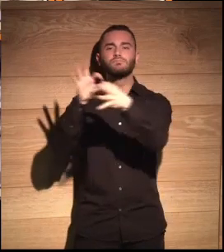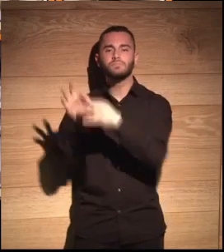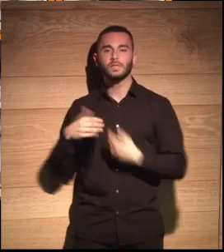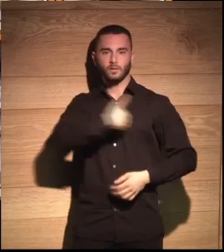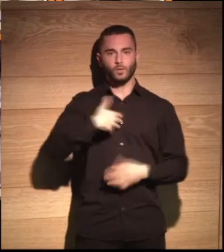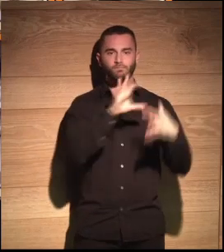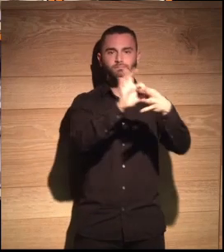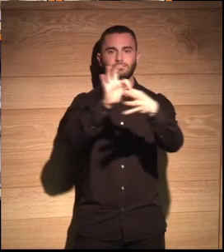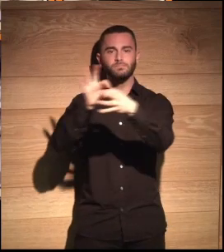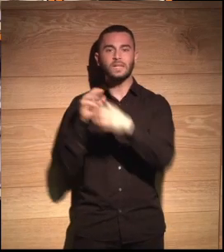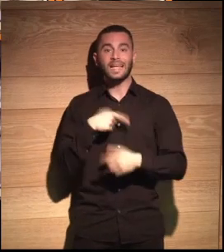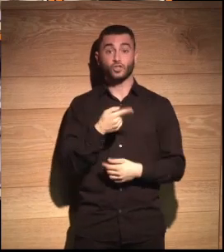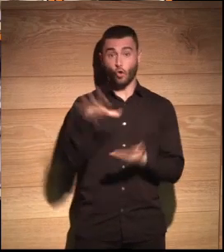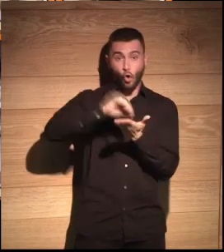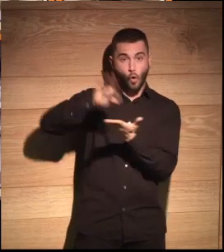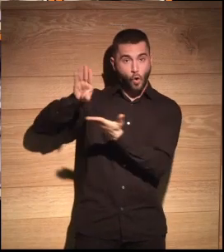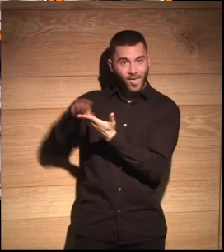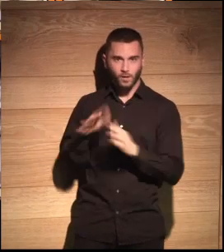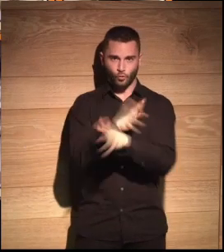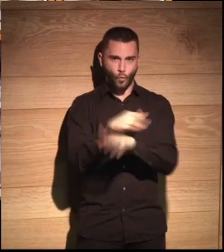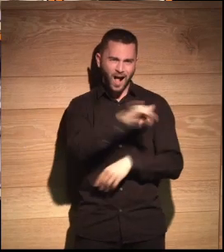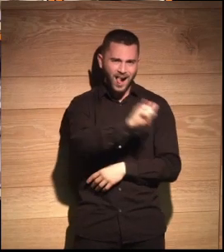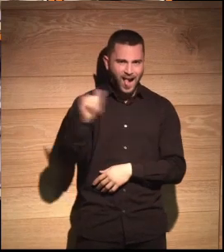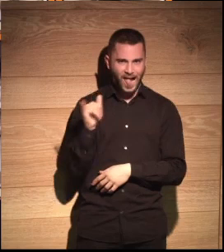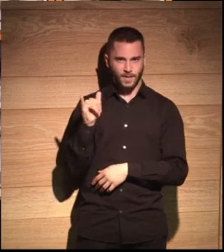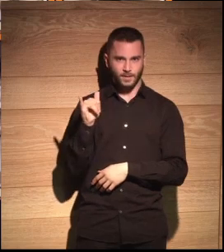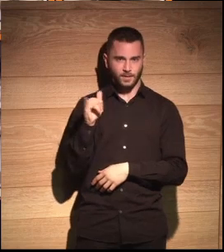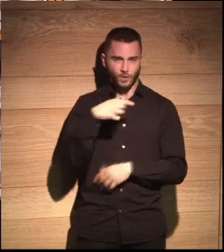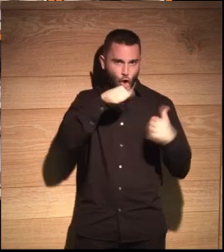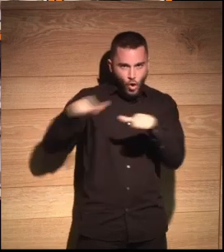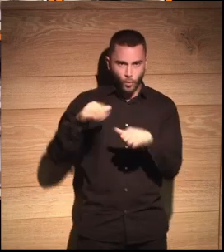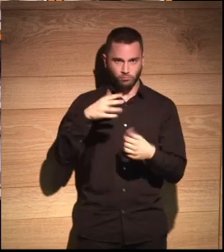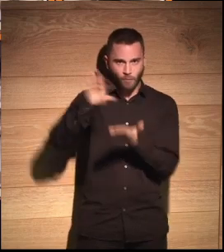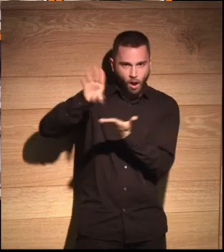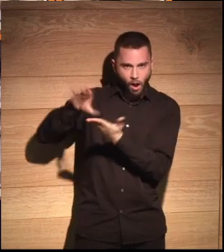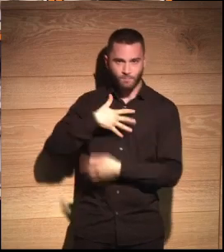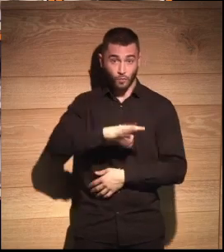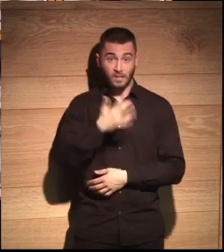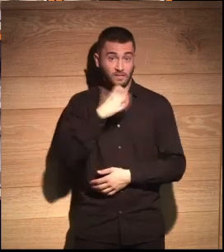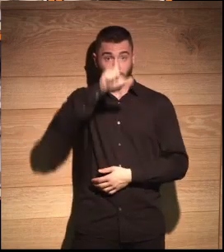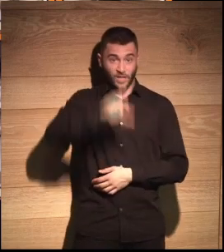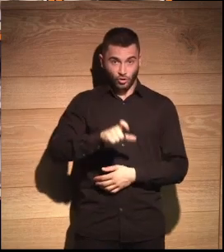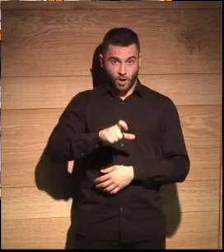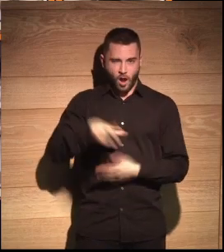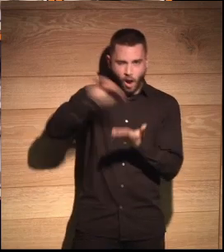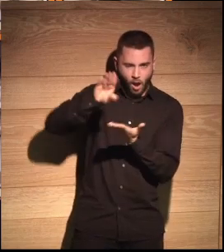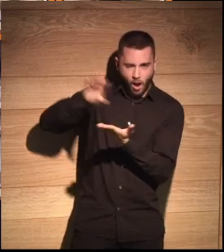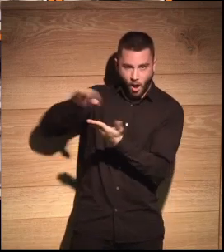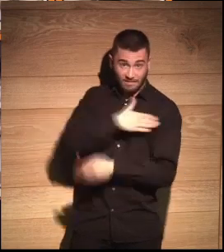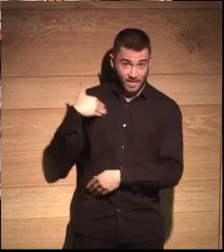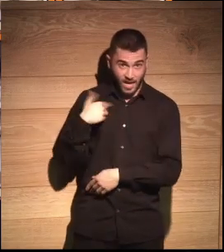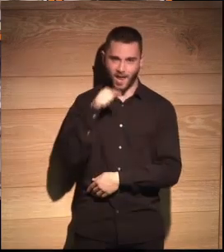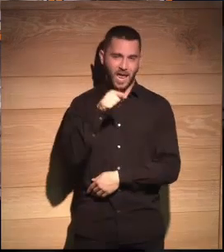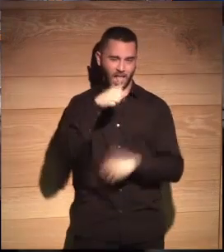va detrás. Son coleccionables que están en el juego, que me parece que la gente que quiera ser coleccionista va a tener aquí